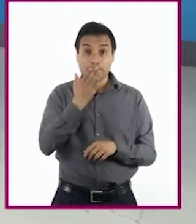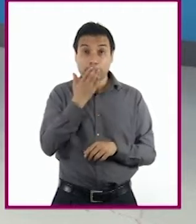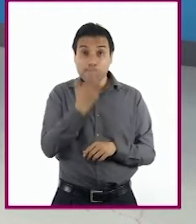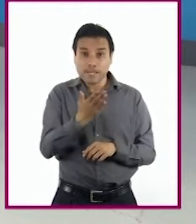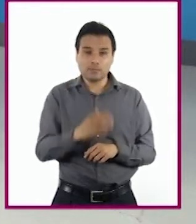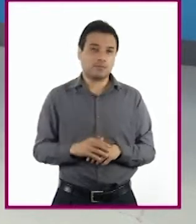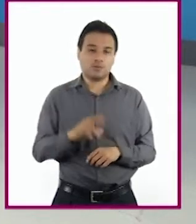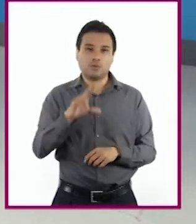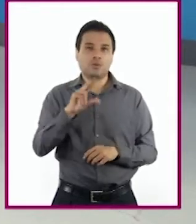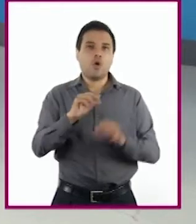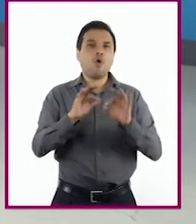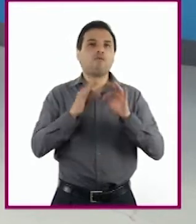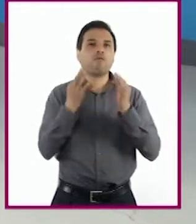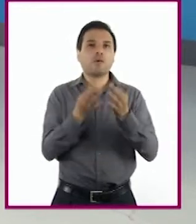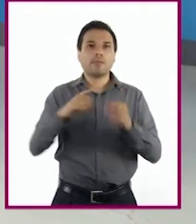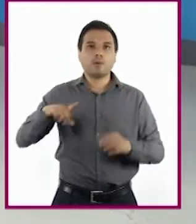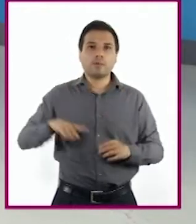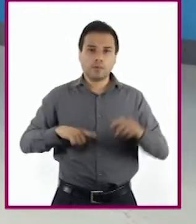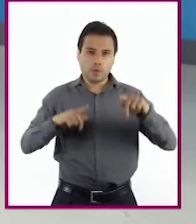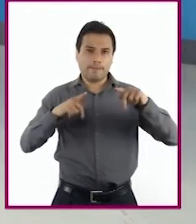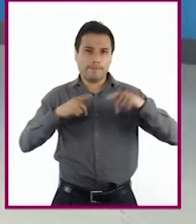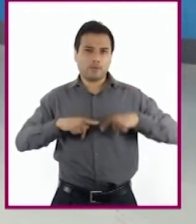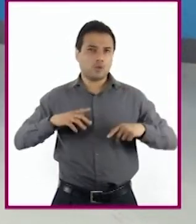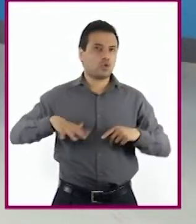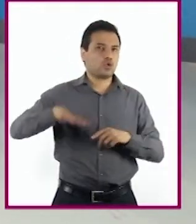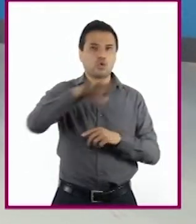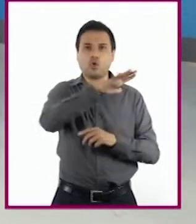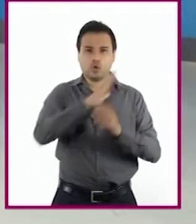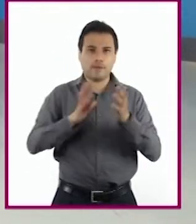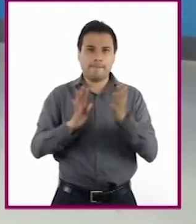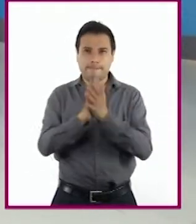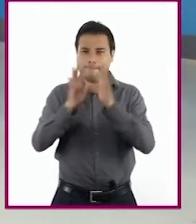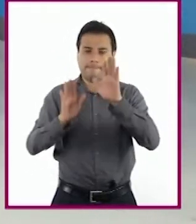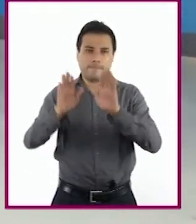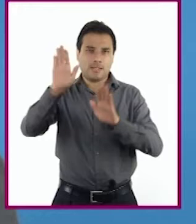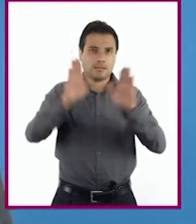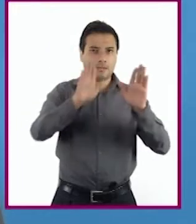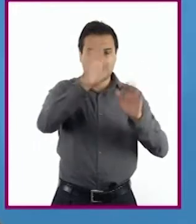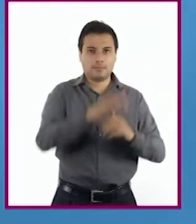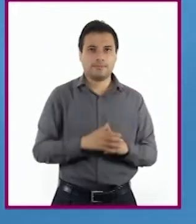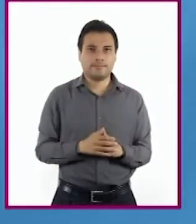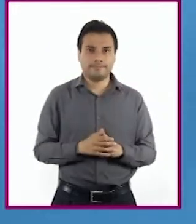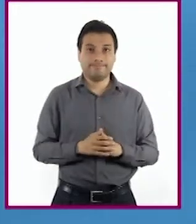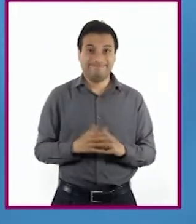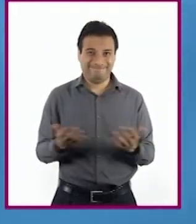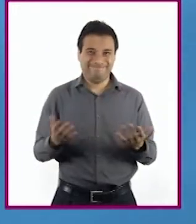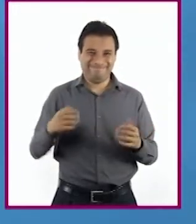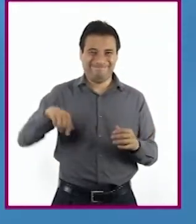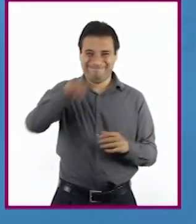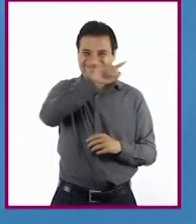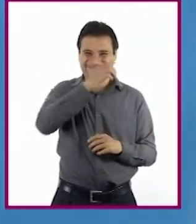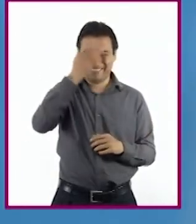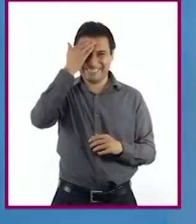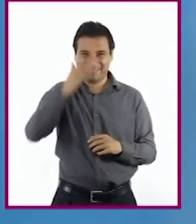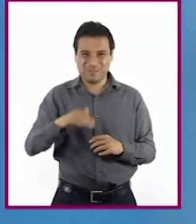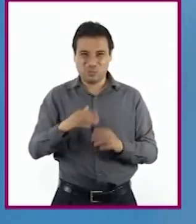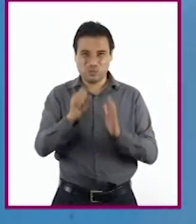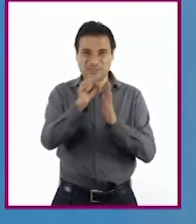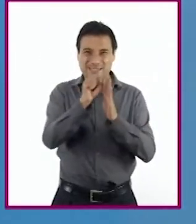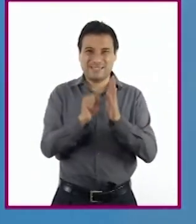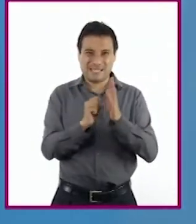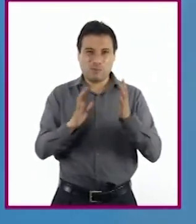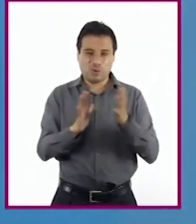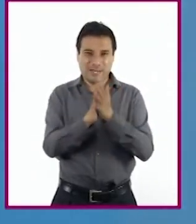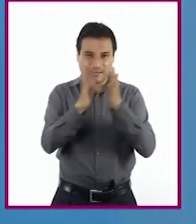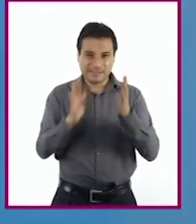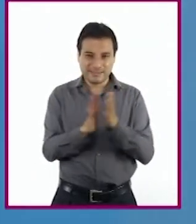de gobierno que busca la participación de las ciudadanas y los ciudadanos. Como sabemos, la democracia es